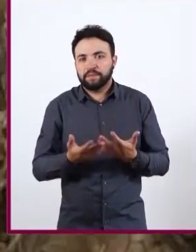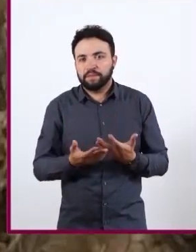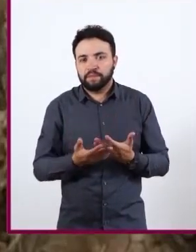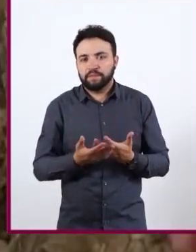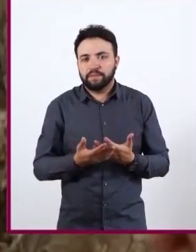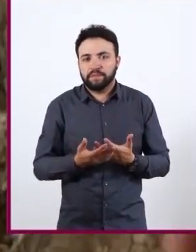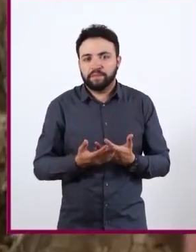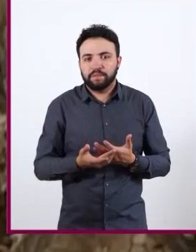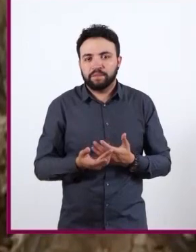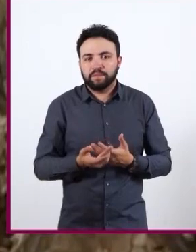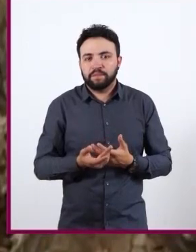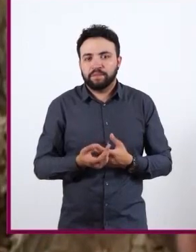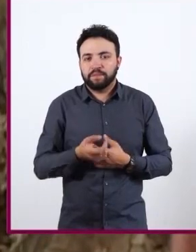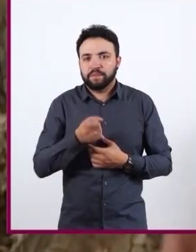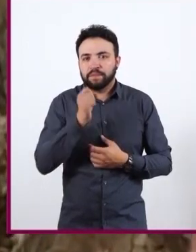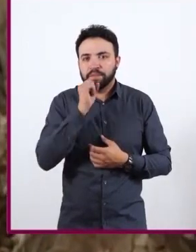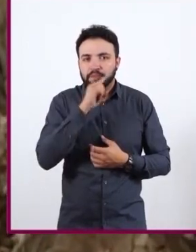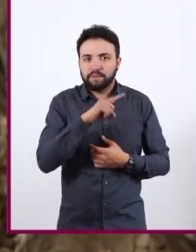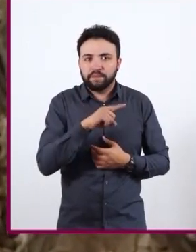cuestión,